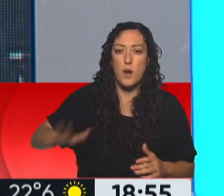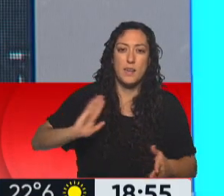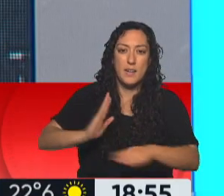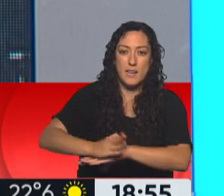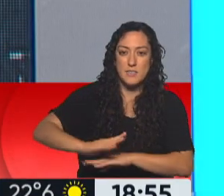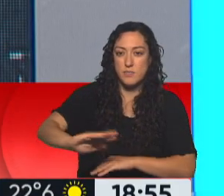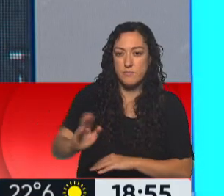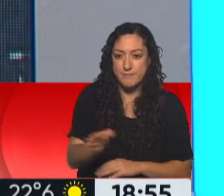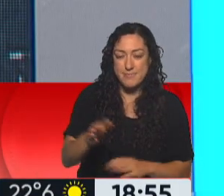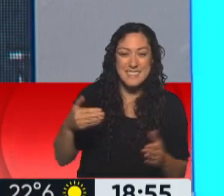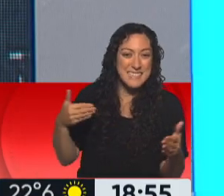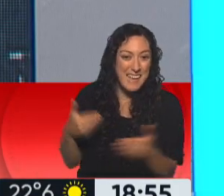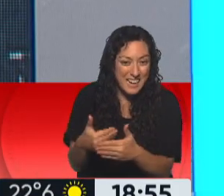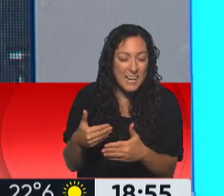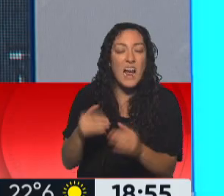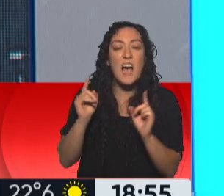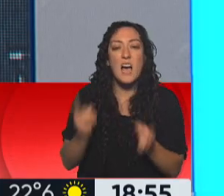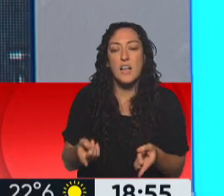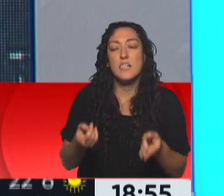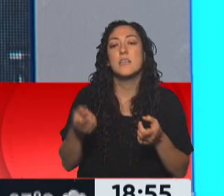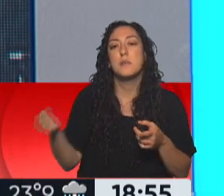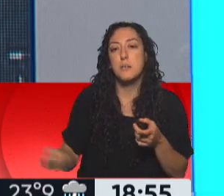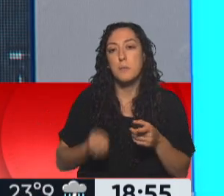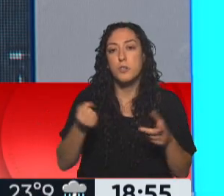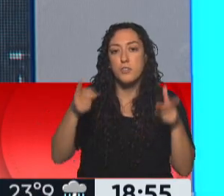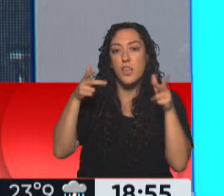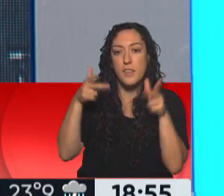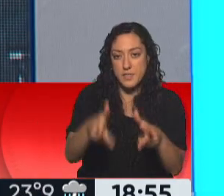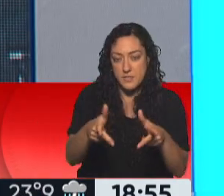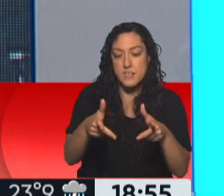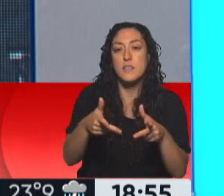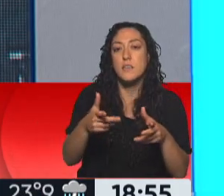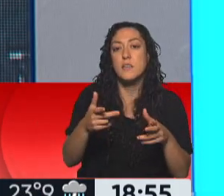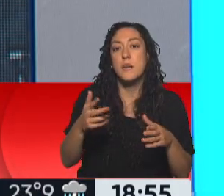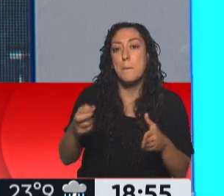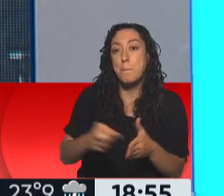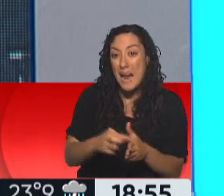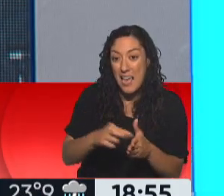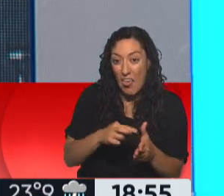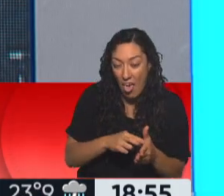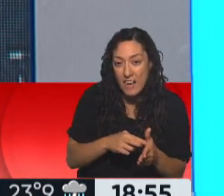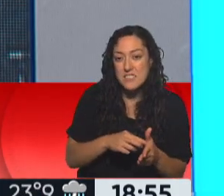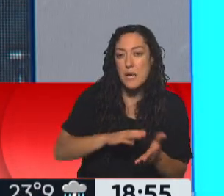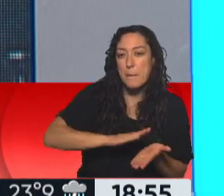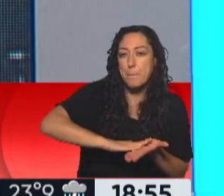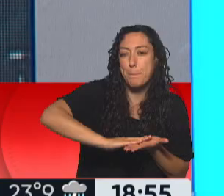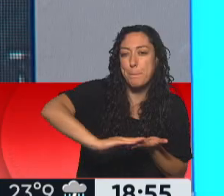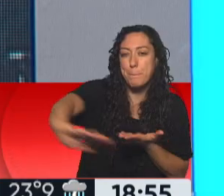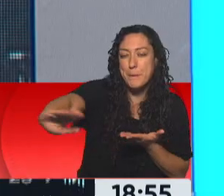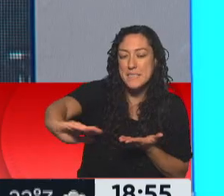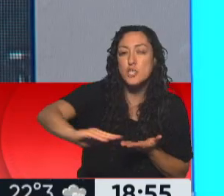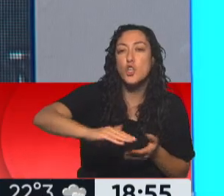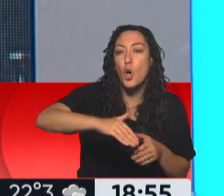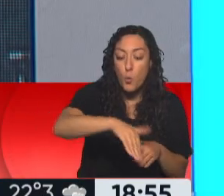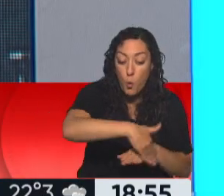ingreso y egreso. Y también es importante decir que las estaciones tienen que tener pisos con bordes con